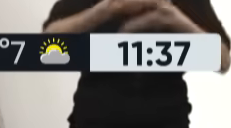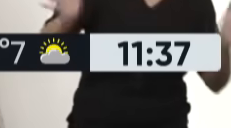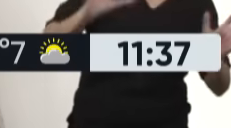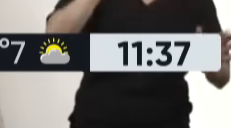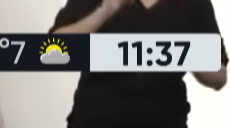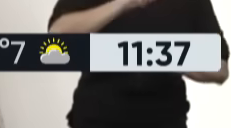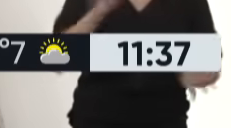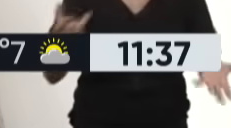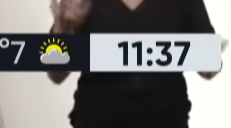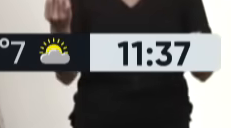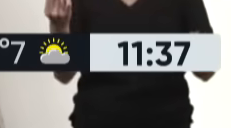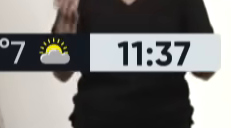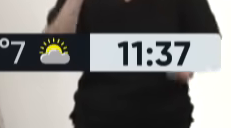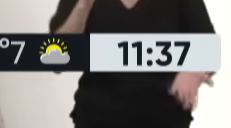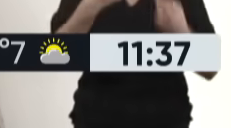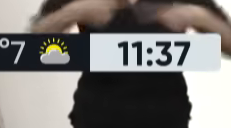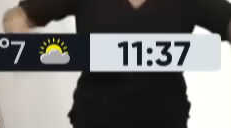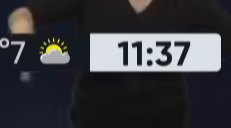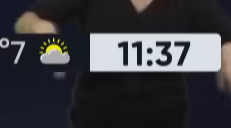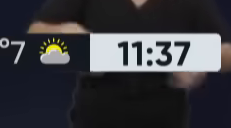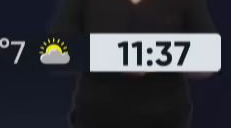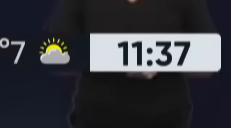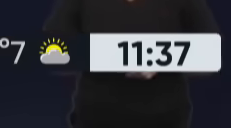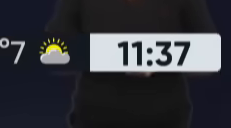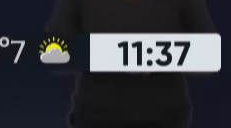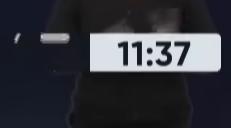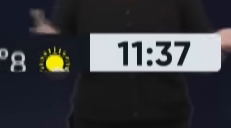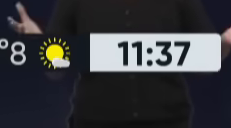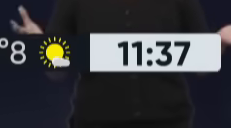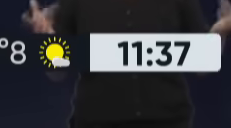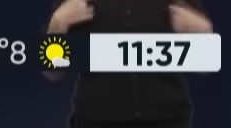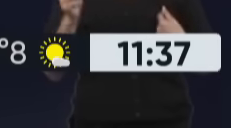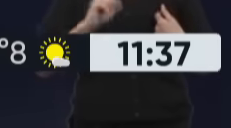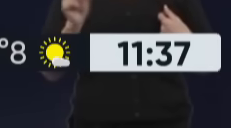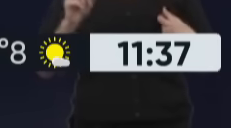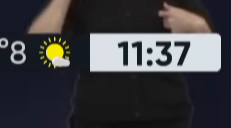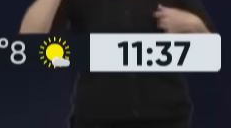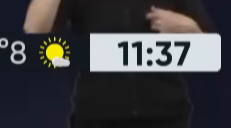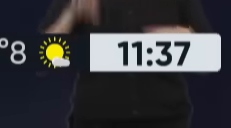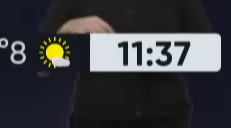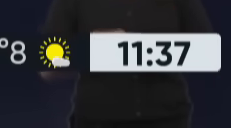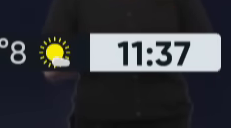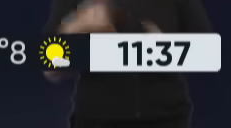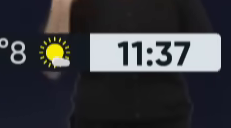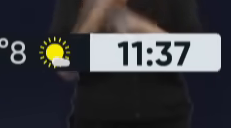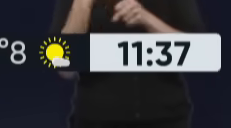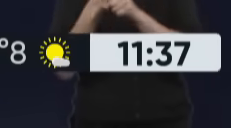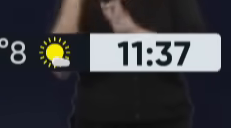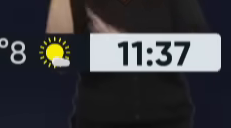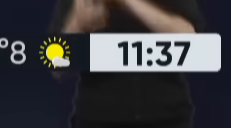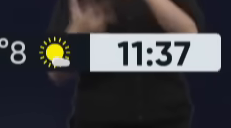adhieran o, alguna conversación al respecto. Gracias. No, lo que hice yo fue efectivamente explicar